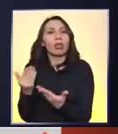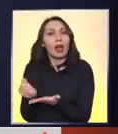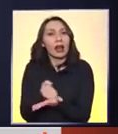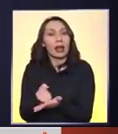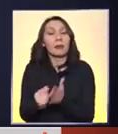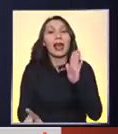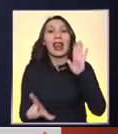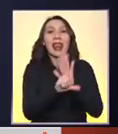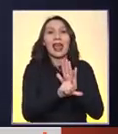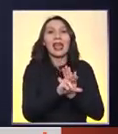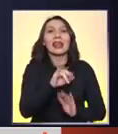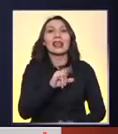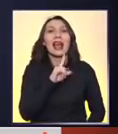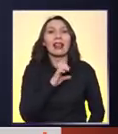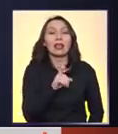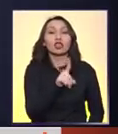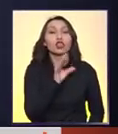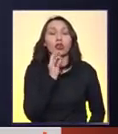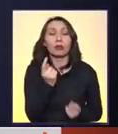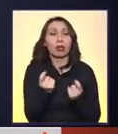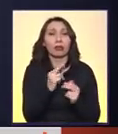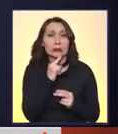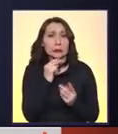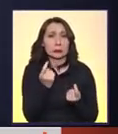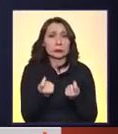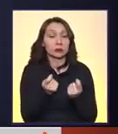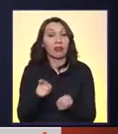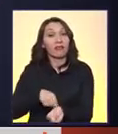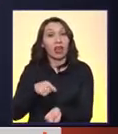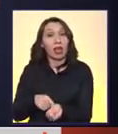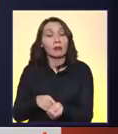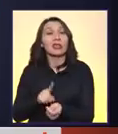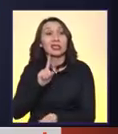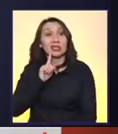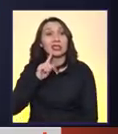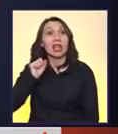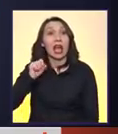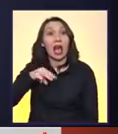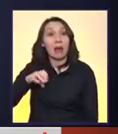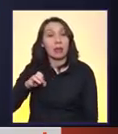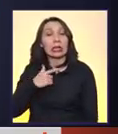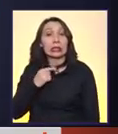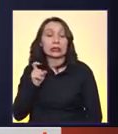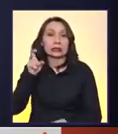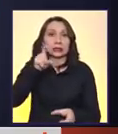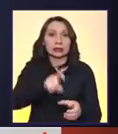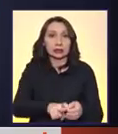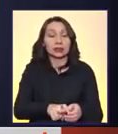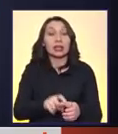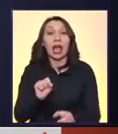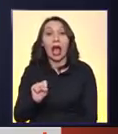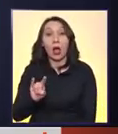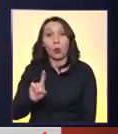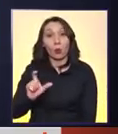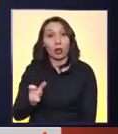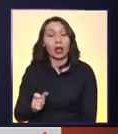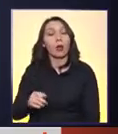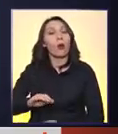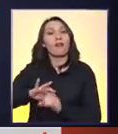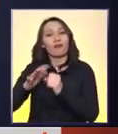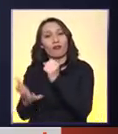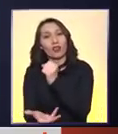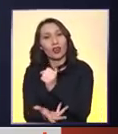ley Ricarte Soto, con recursos limitados y donde las familias que sufren AME pretenden ingresar. La canasta AUGE, Fondo de Medicamentos de